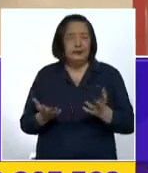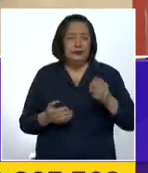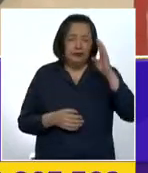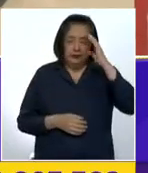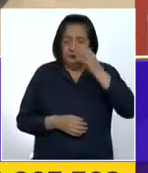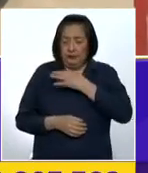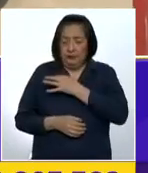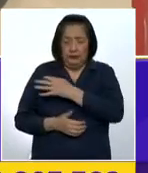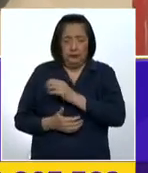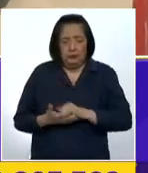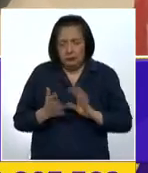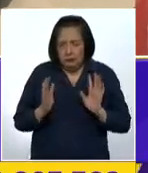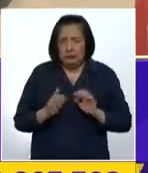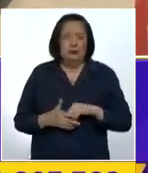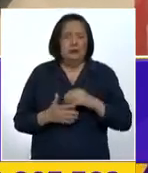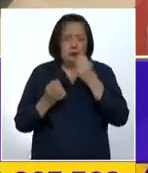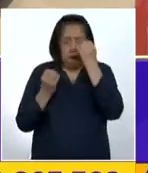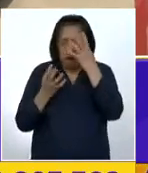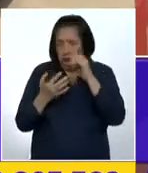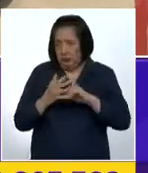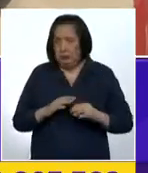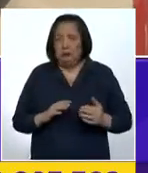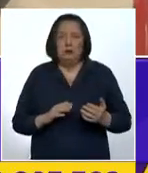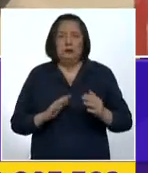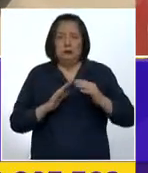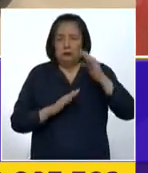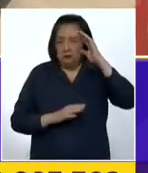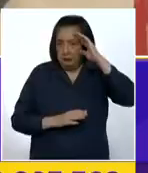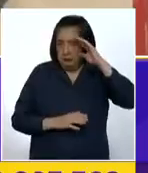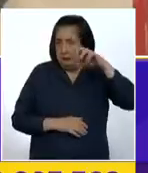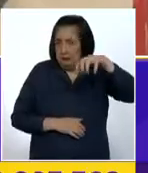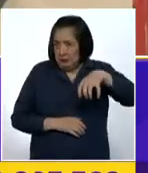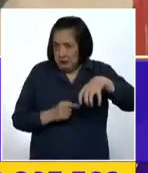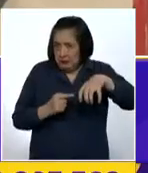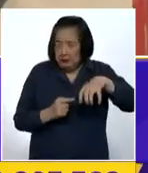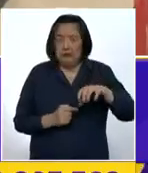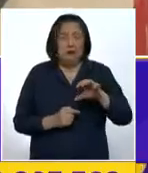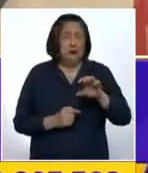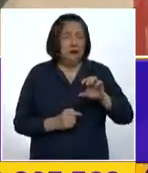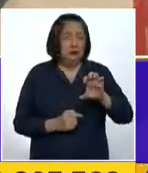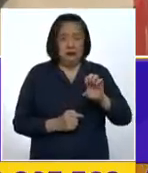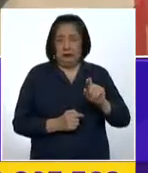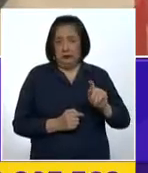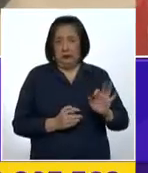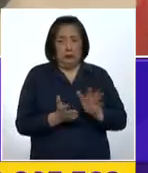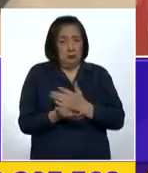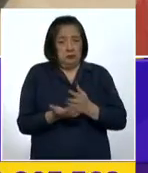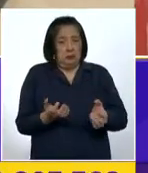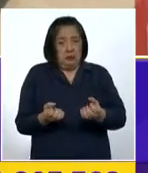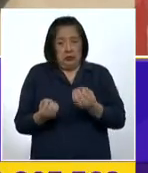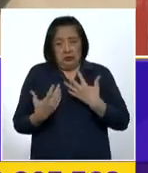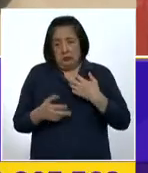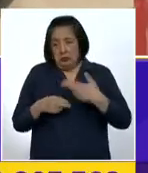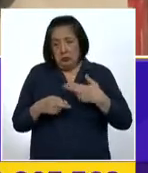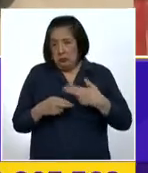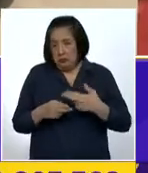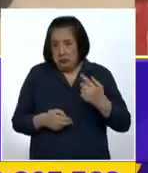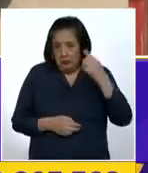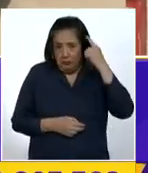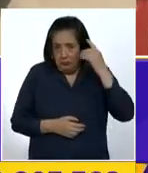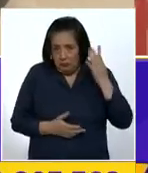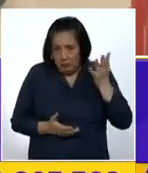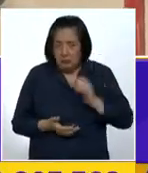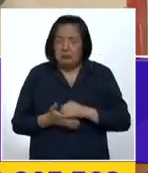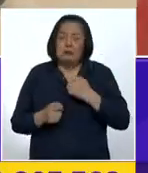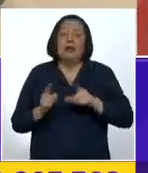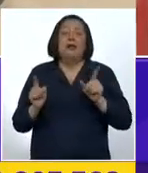coronel Reboredo, información de la DEPIN, que es la unidad de homicidios, es no nos ha dado el nombre de Loco Paul, sin embargo, nos comenta que en el mundo